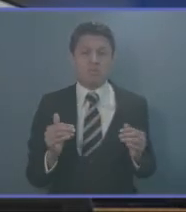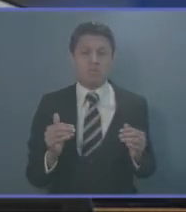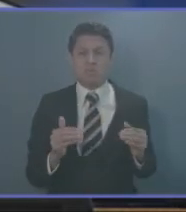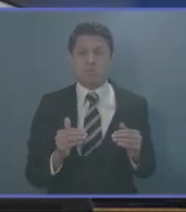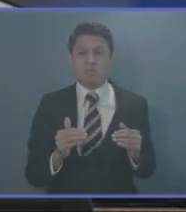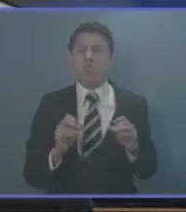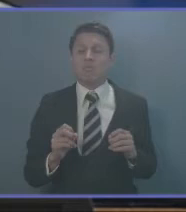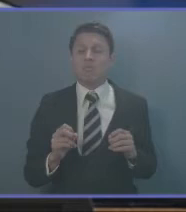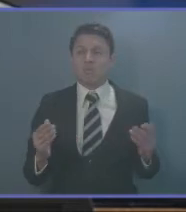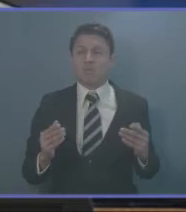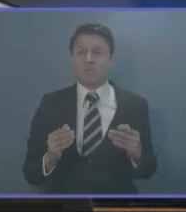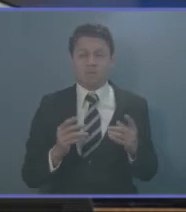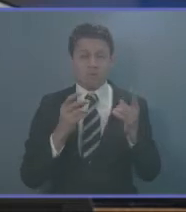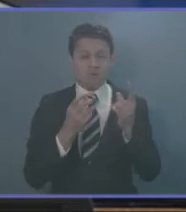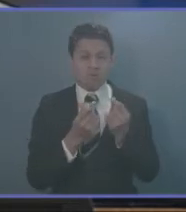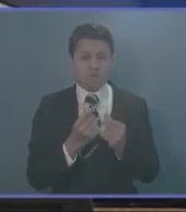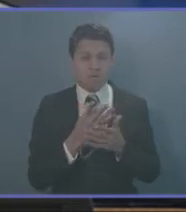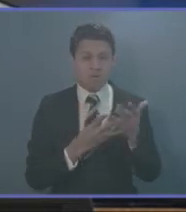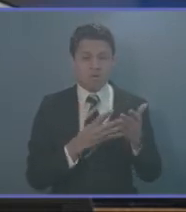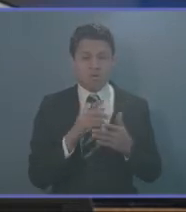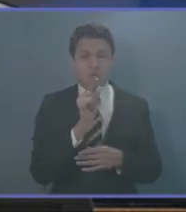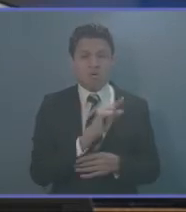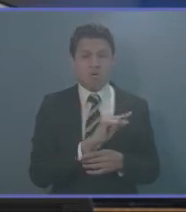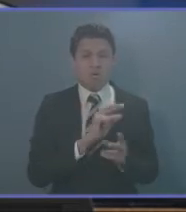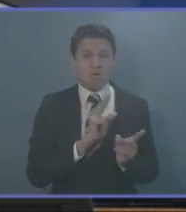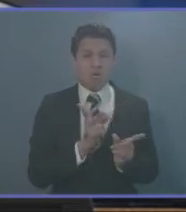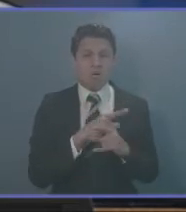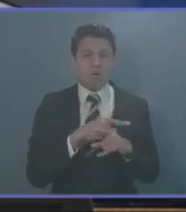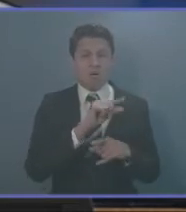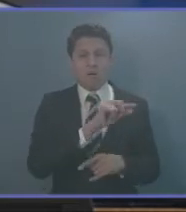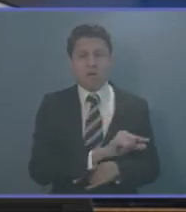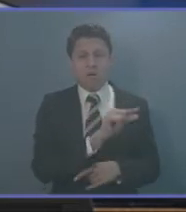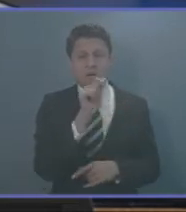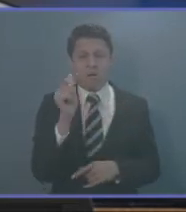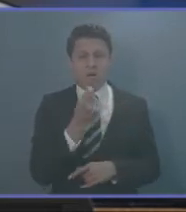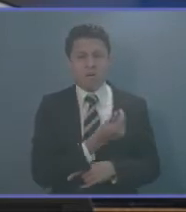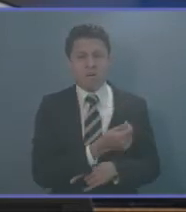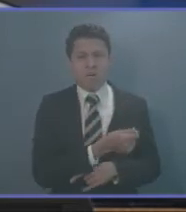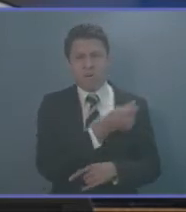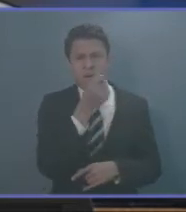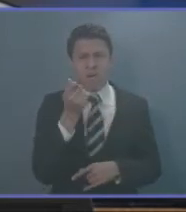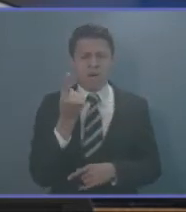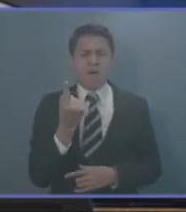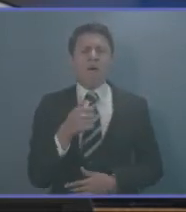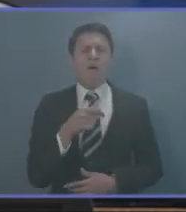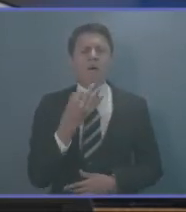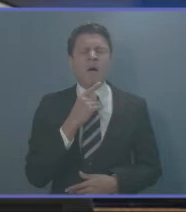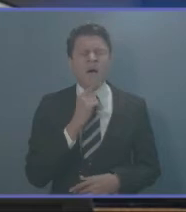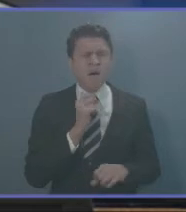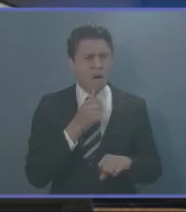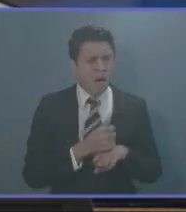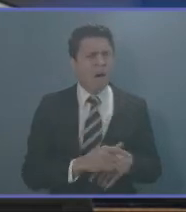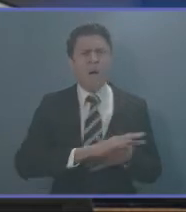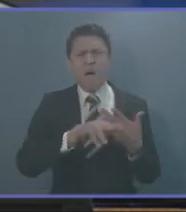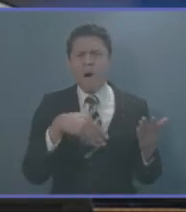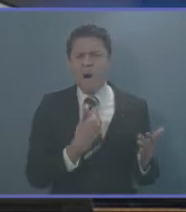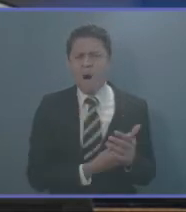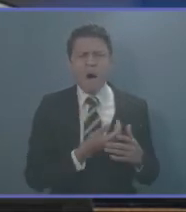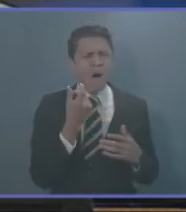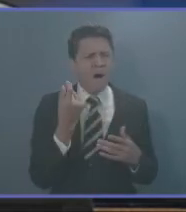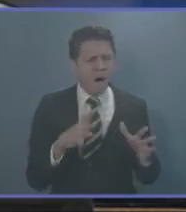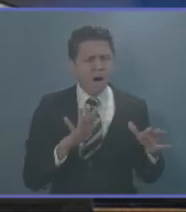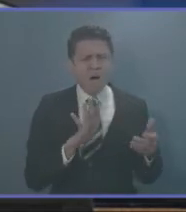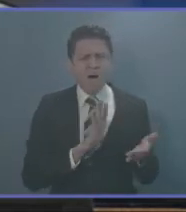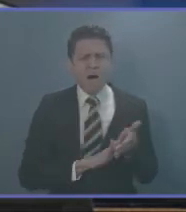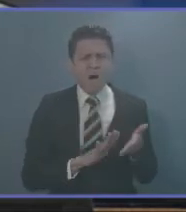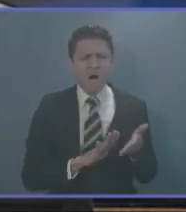para realizar transferencias o modificaciones a bienes inmuebles, el contribuyente deberá estar solvente de cualquier tributo